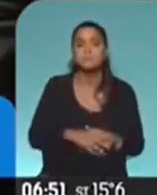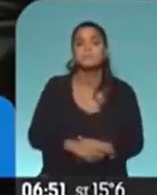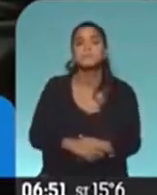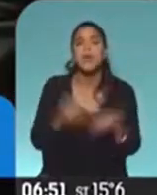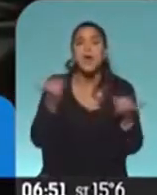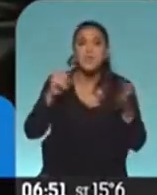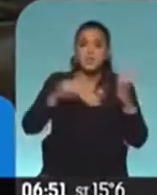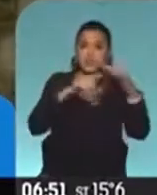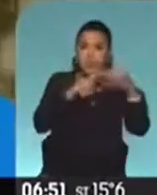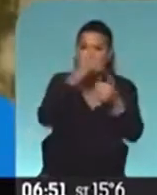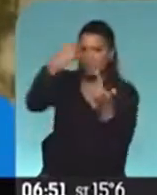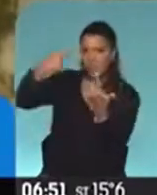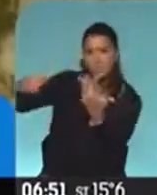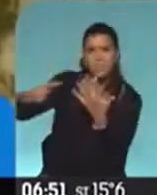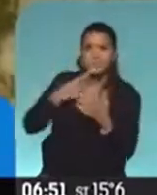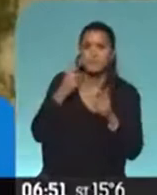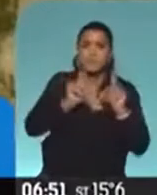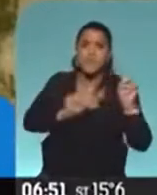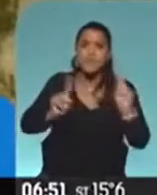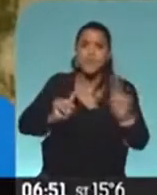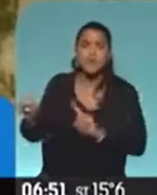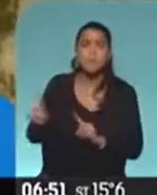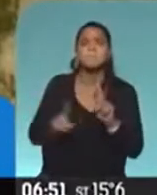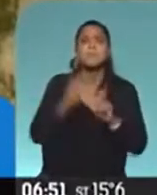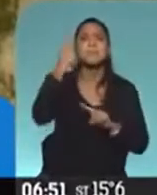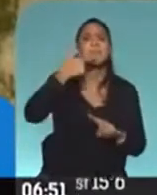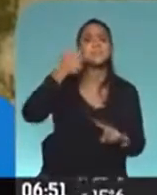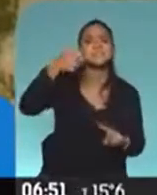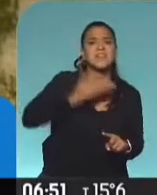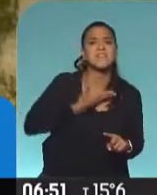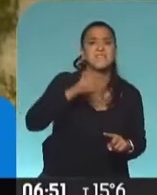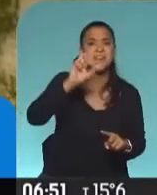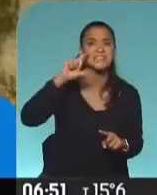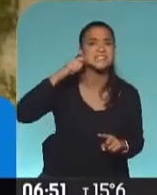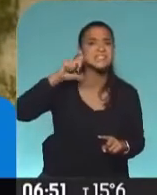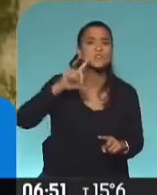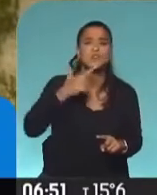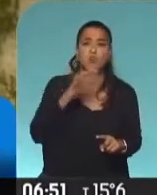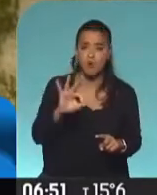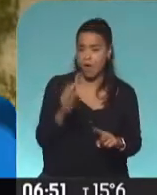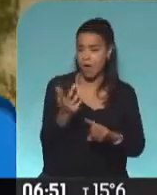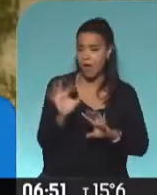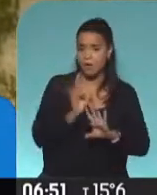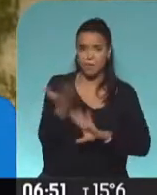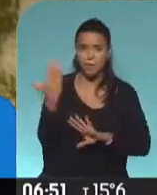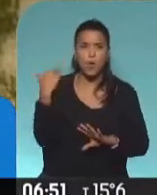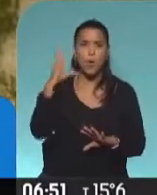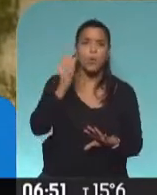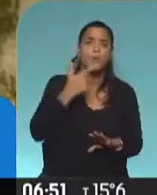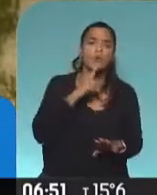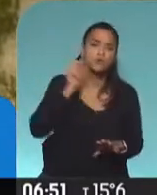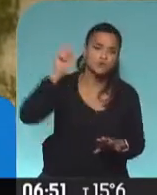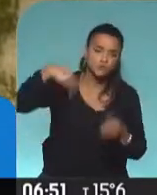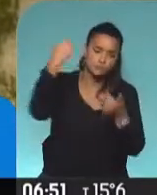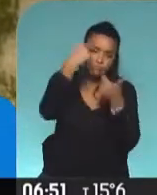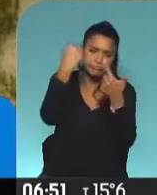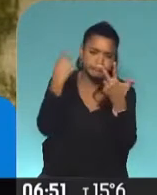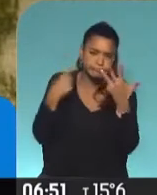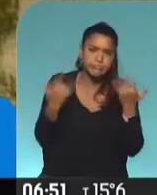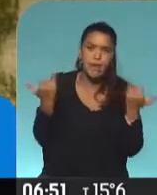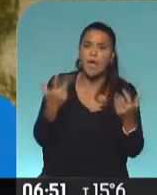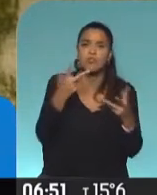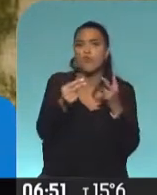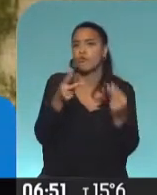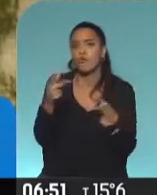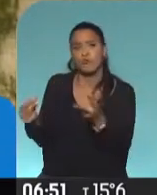muchas ciudades en el mundo. La primera que lo hizo fue la ciudad de San Francisco el año pasado, Boston, Portland. Es un